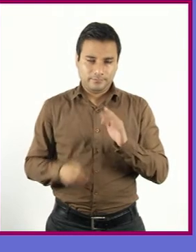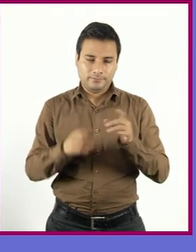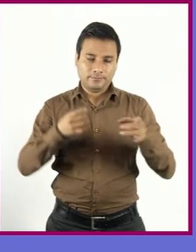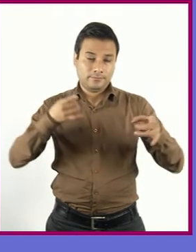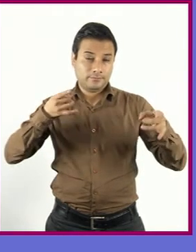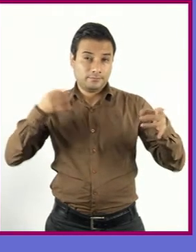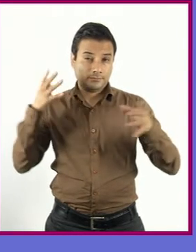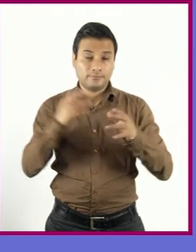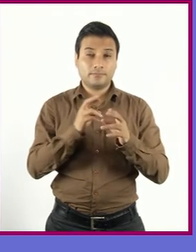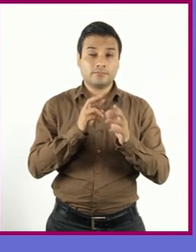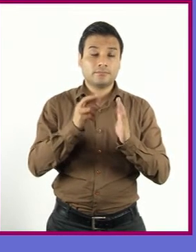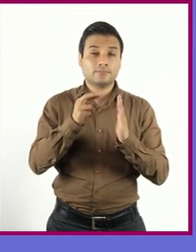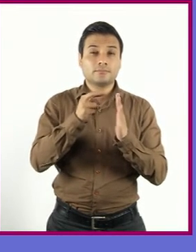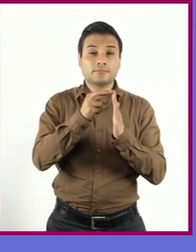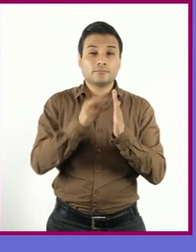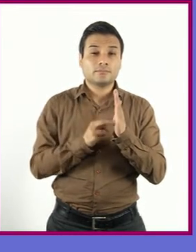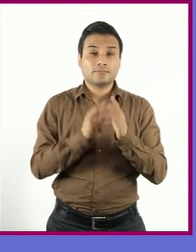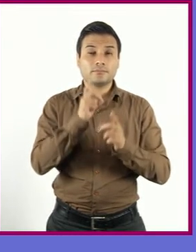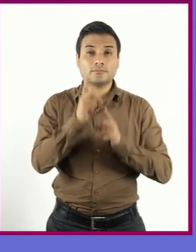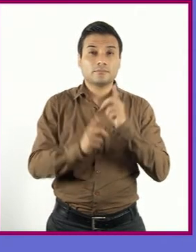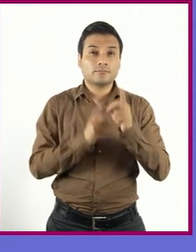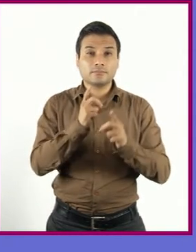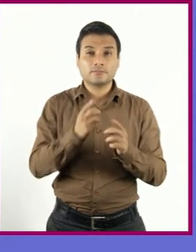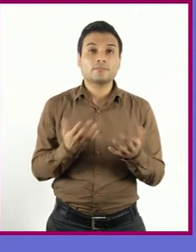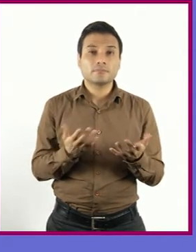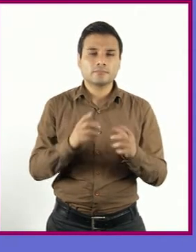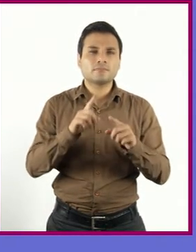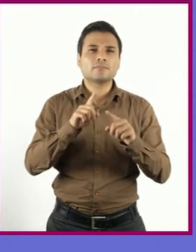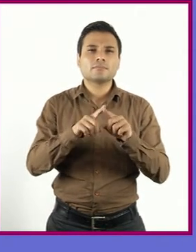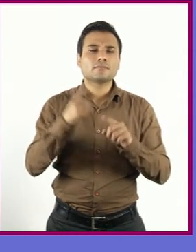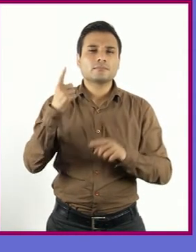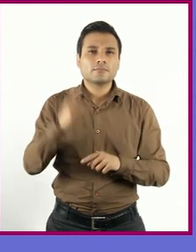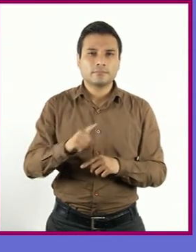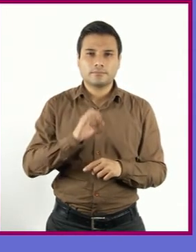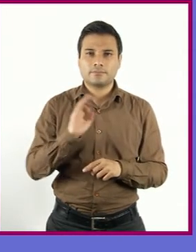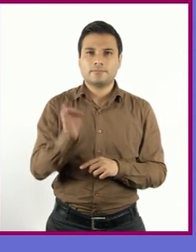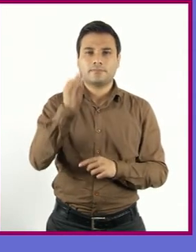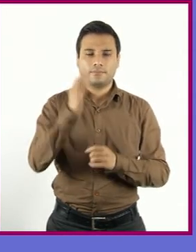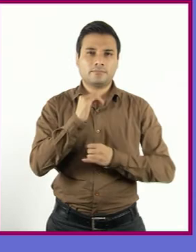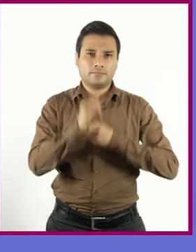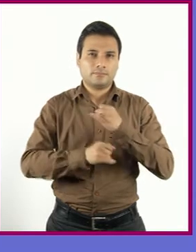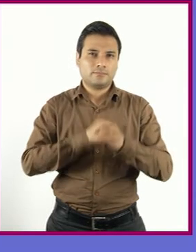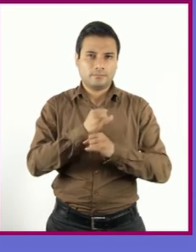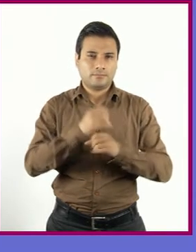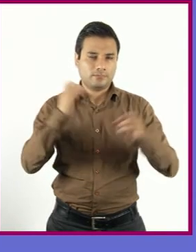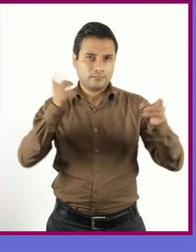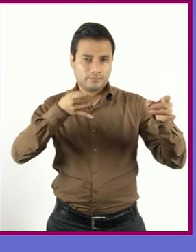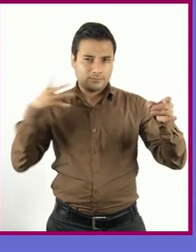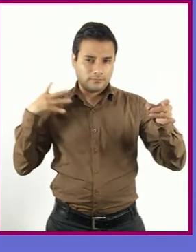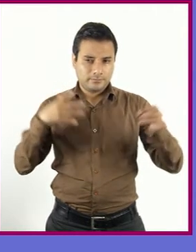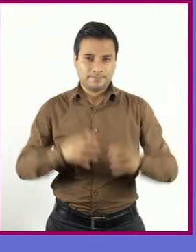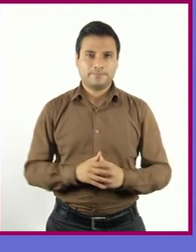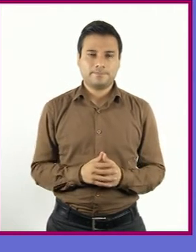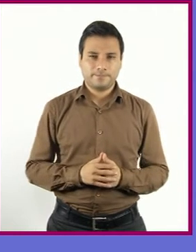reglas deportivas están definidas por la Federación Internacional de Tiro con Arco.